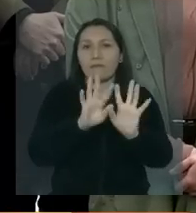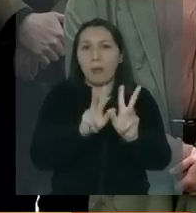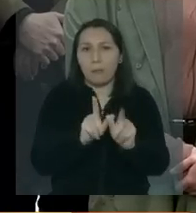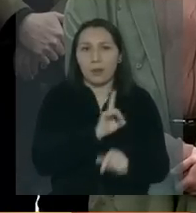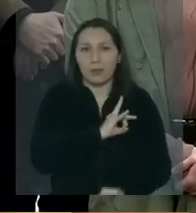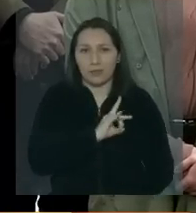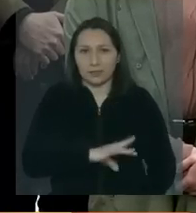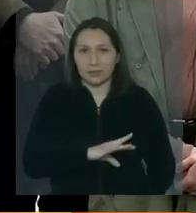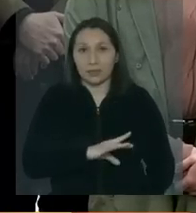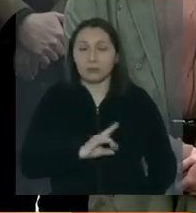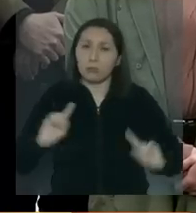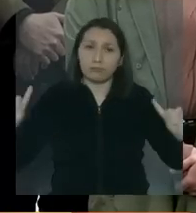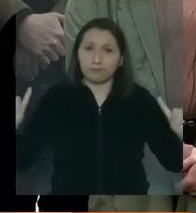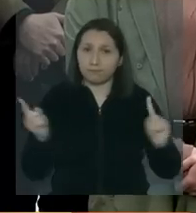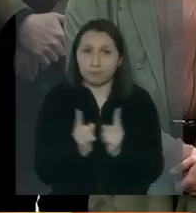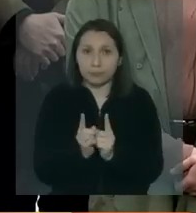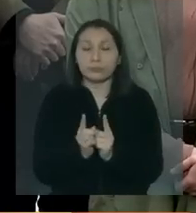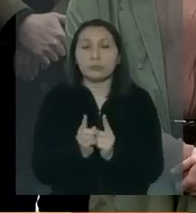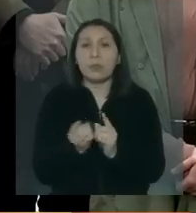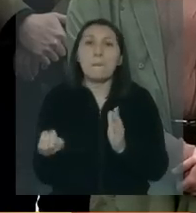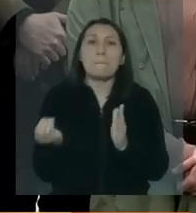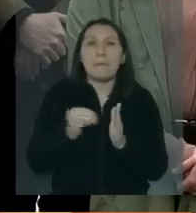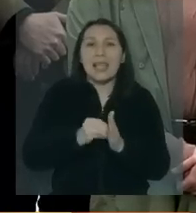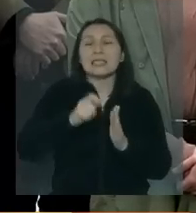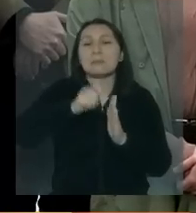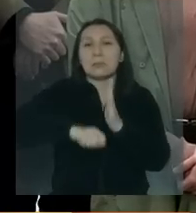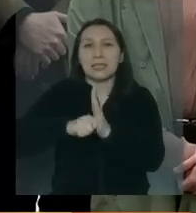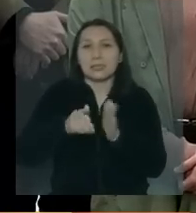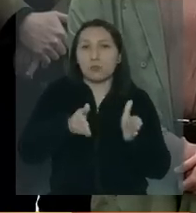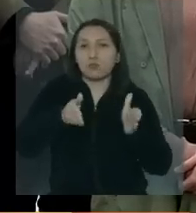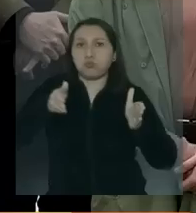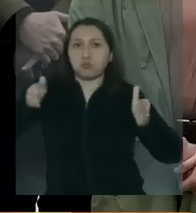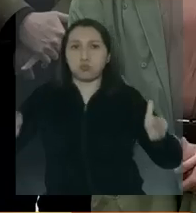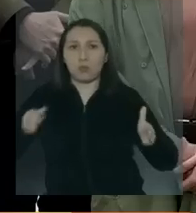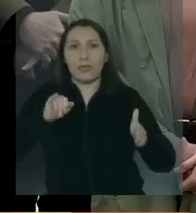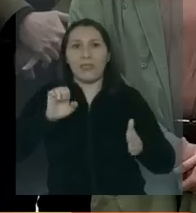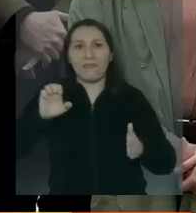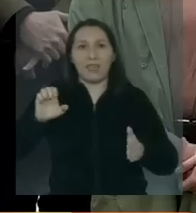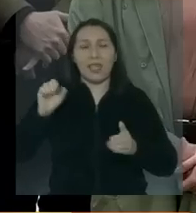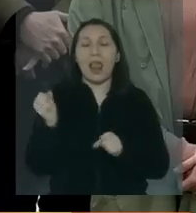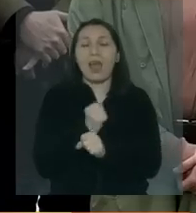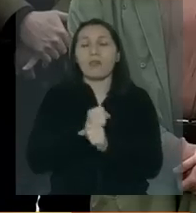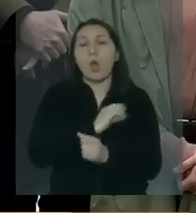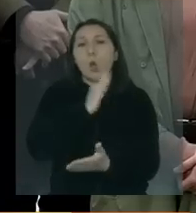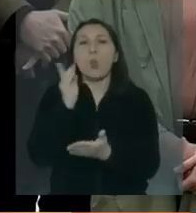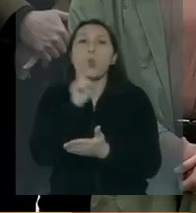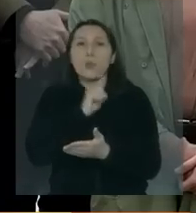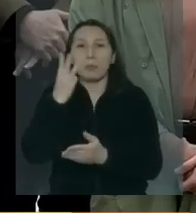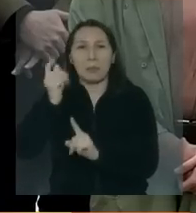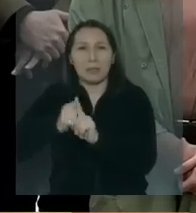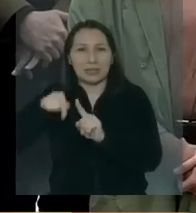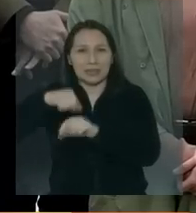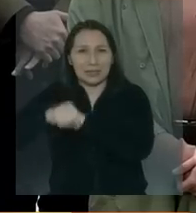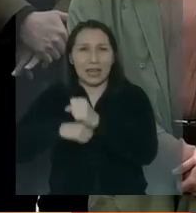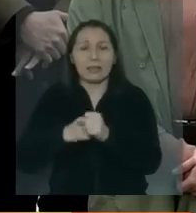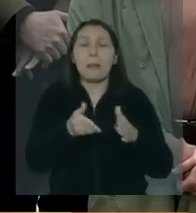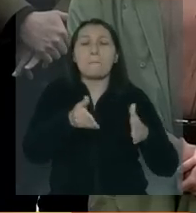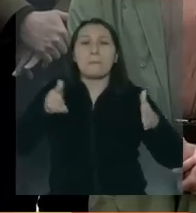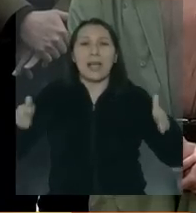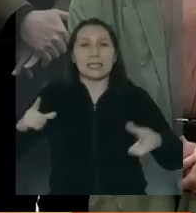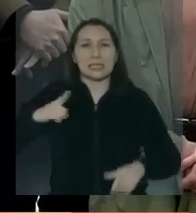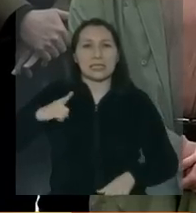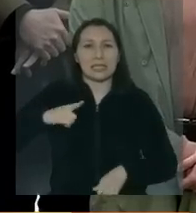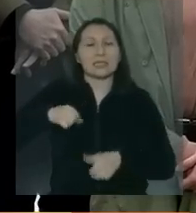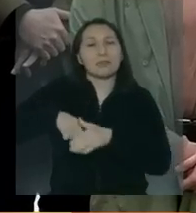Chile. Resumo entonces: extensión del IFE laboral al último trimestre de este año, extender las licencias de